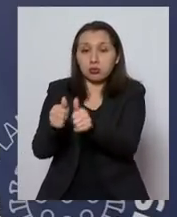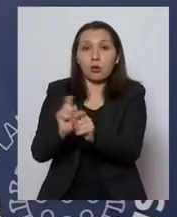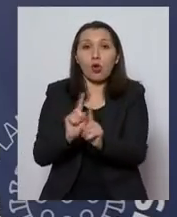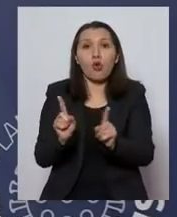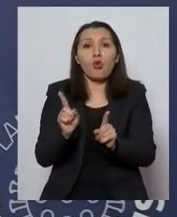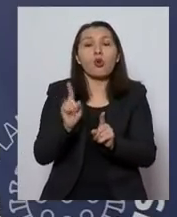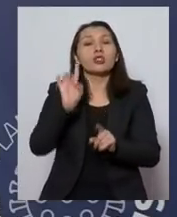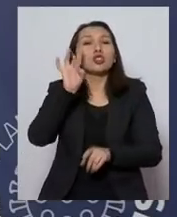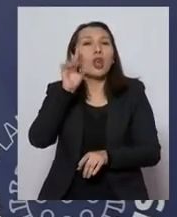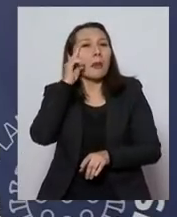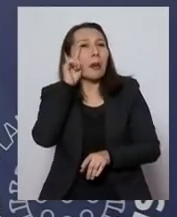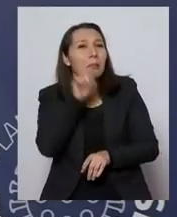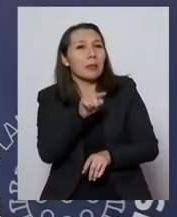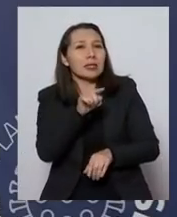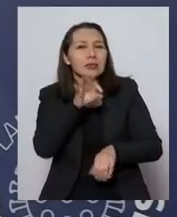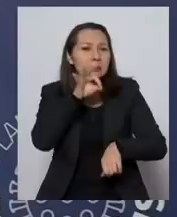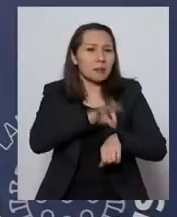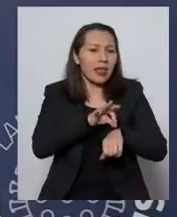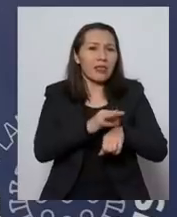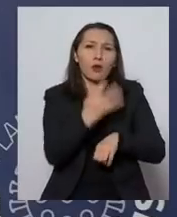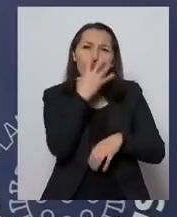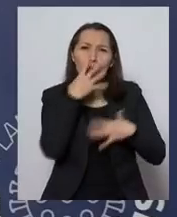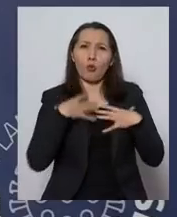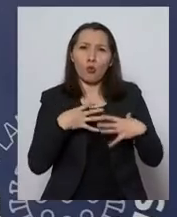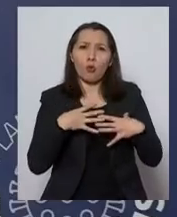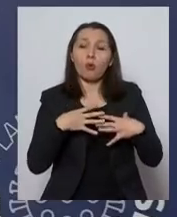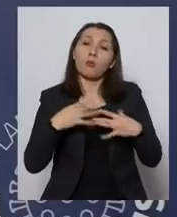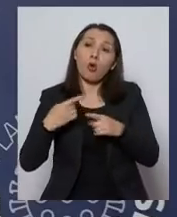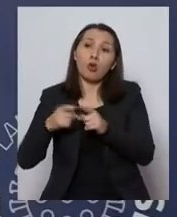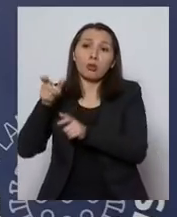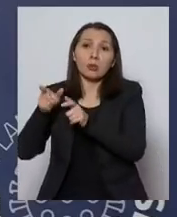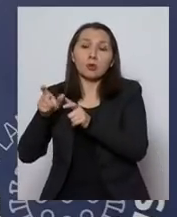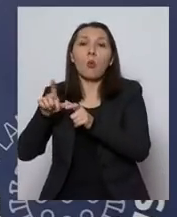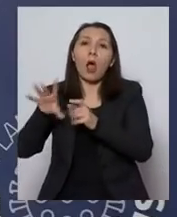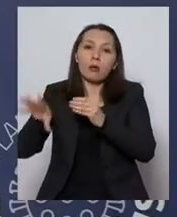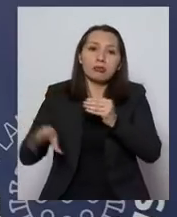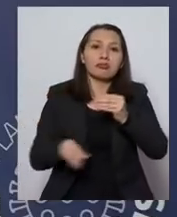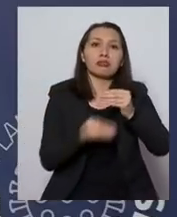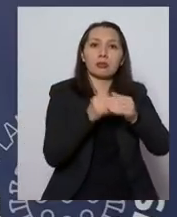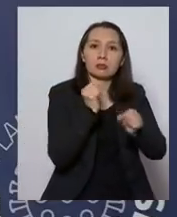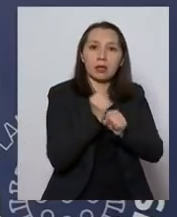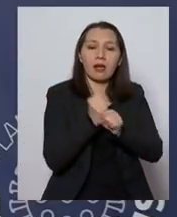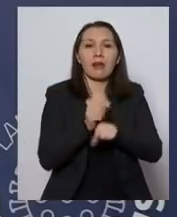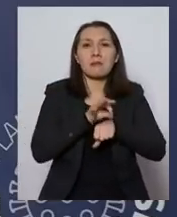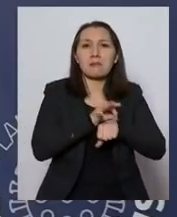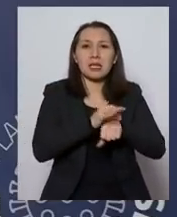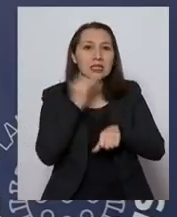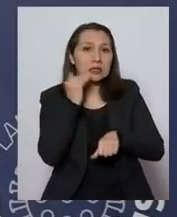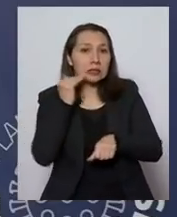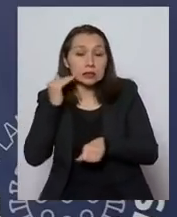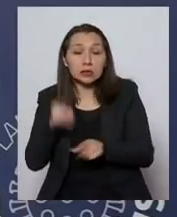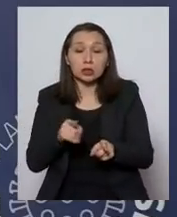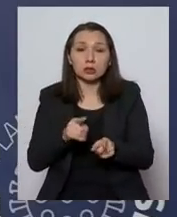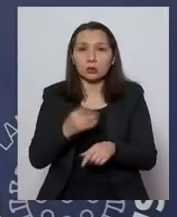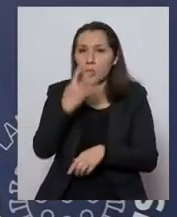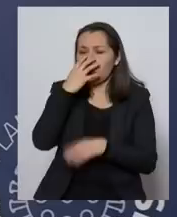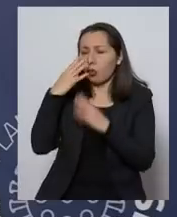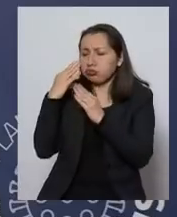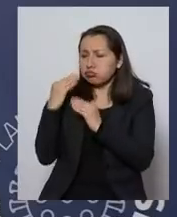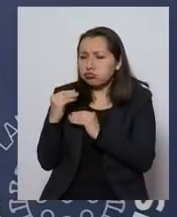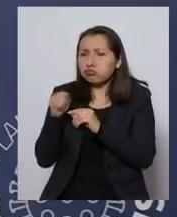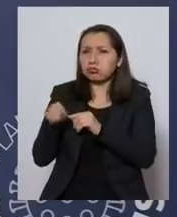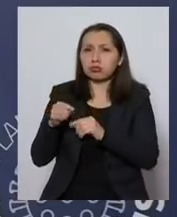no típicamente intensivistas, que se han incorporado a este trabajo. Pediatras,